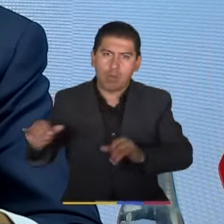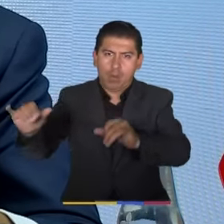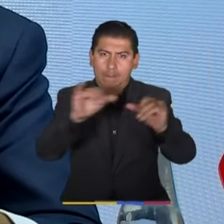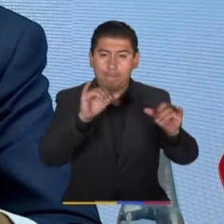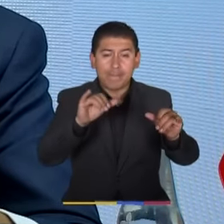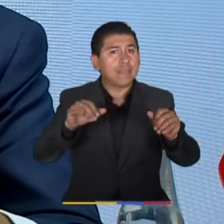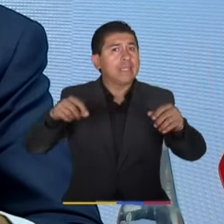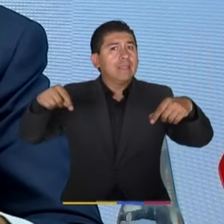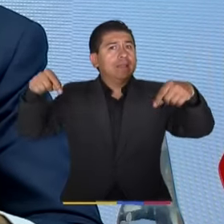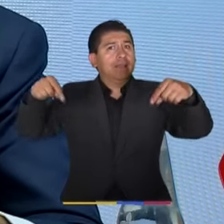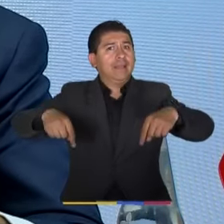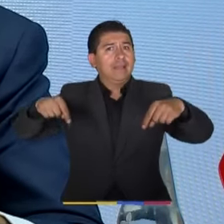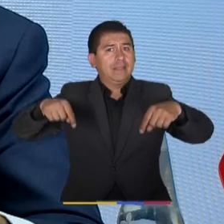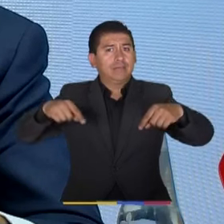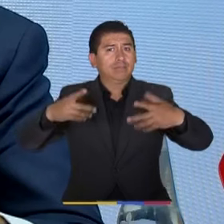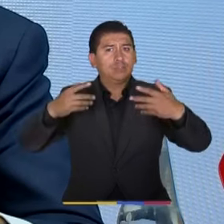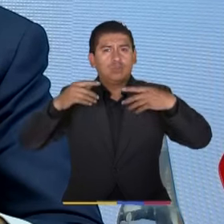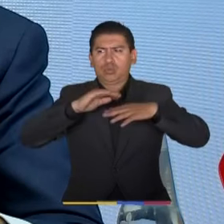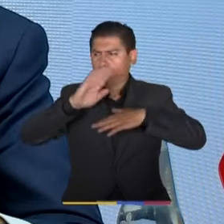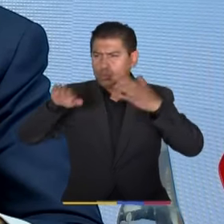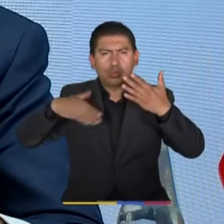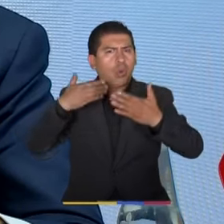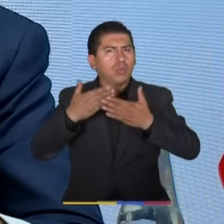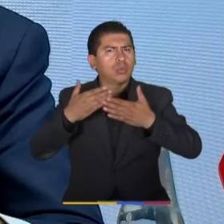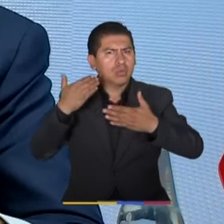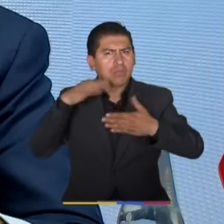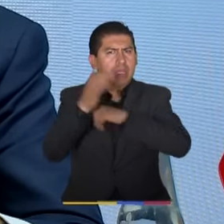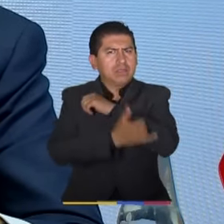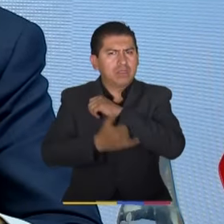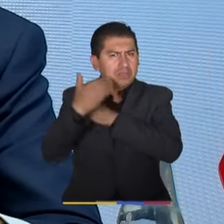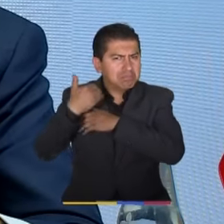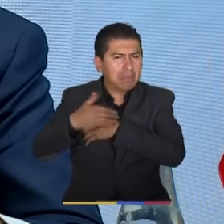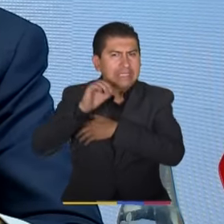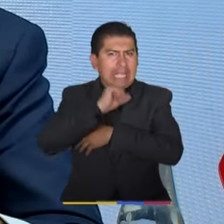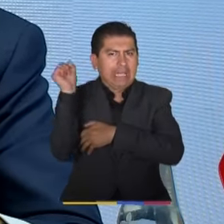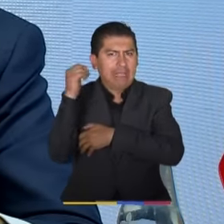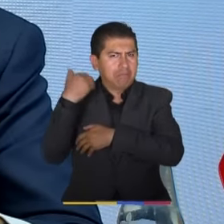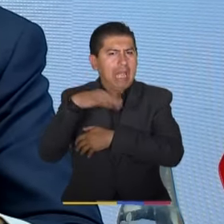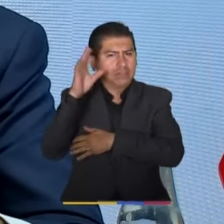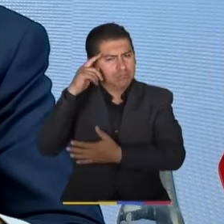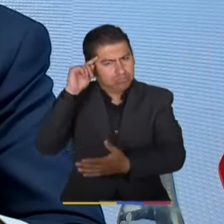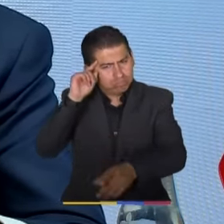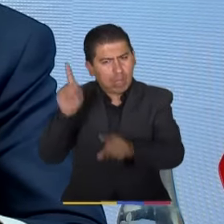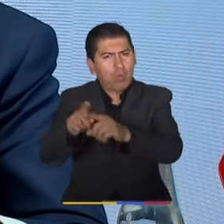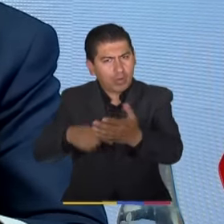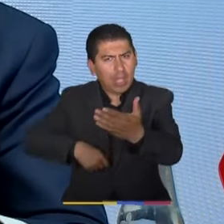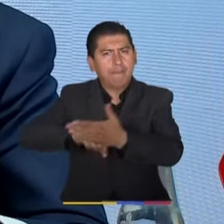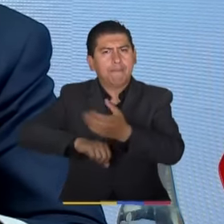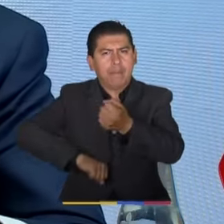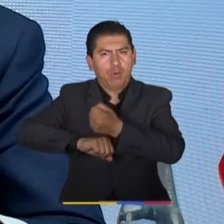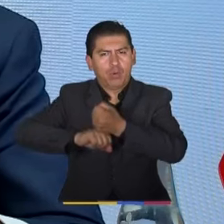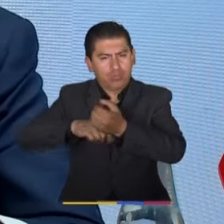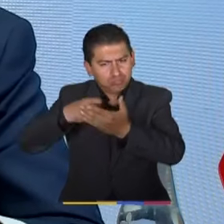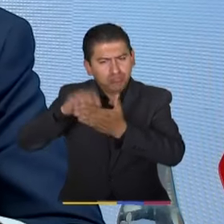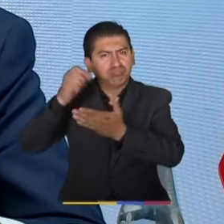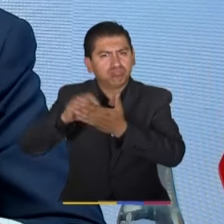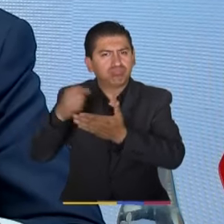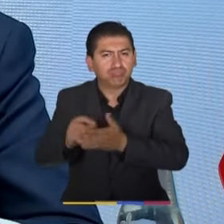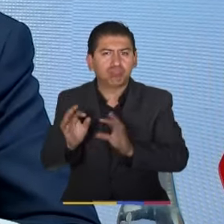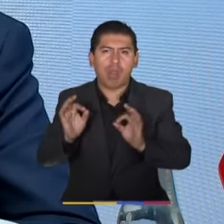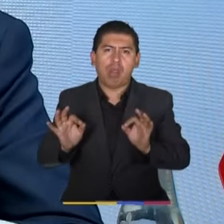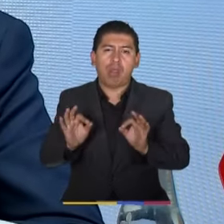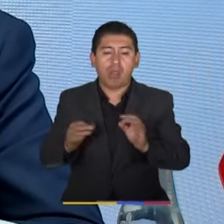declaración adoptada por una amplia mayoría en el marco de la Cumbre de Cuenca marca la senda para seguir